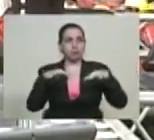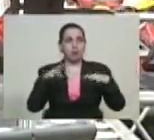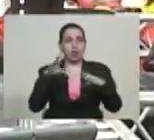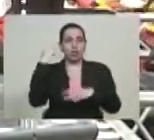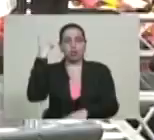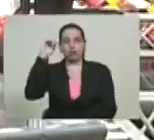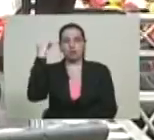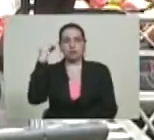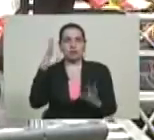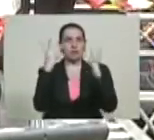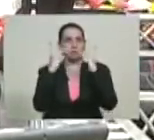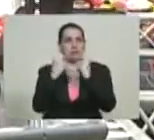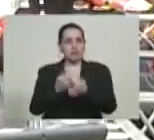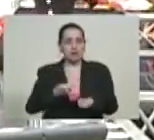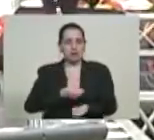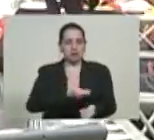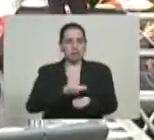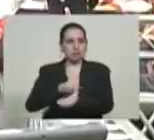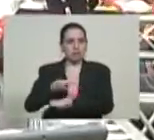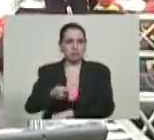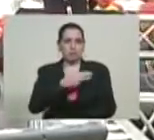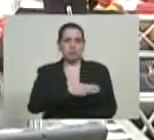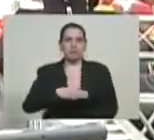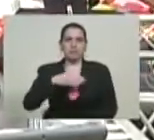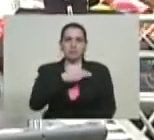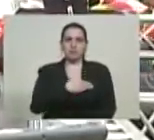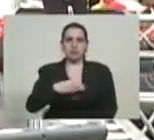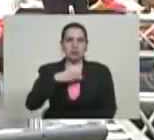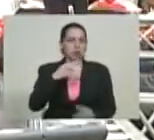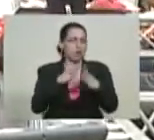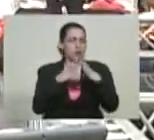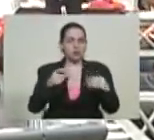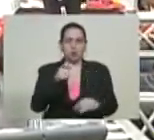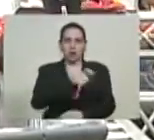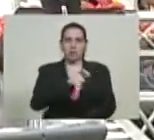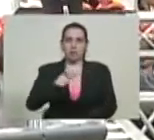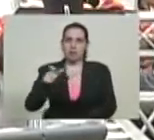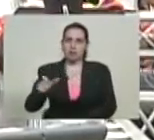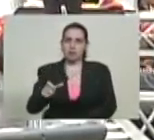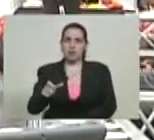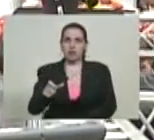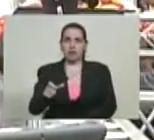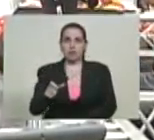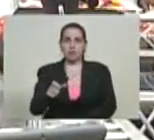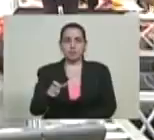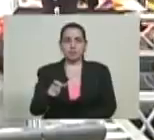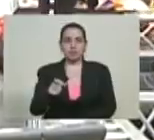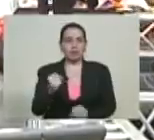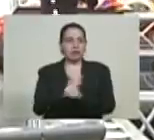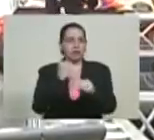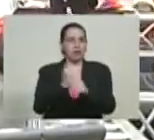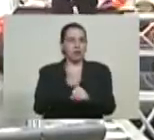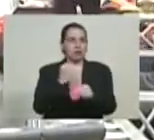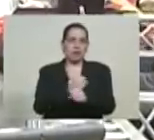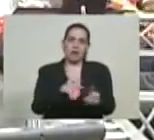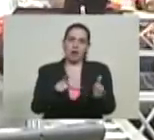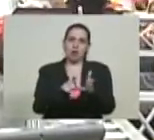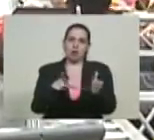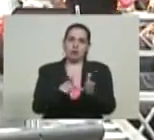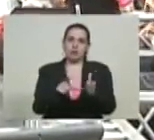administrativos, aseadores, misiones y todo el personal que hace vida en un liceo, que